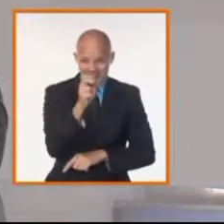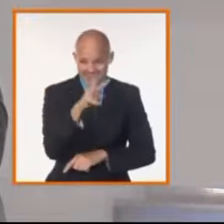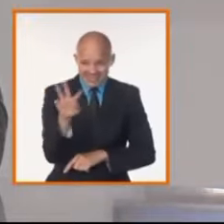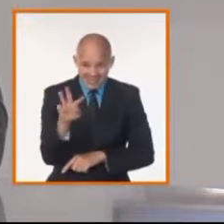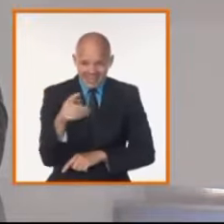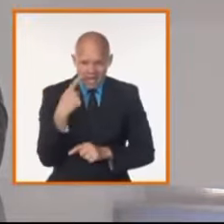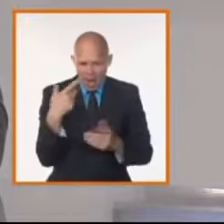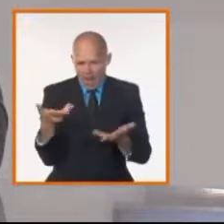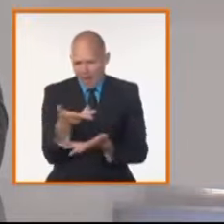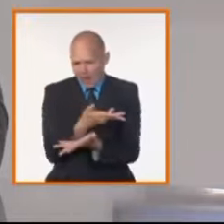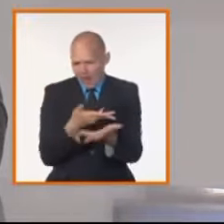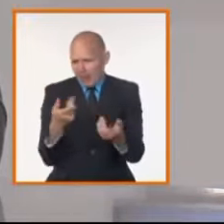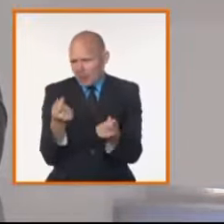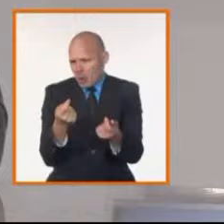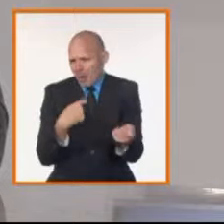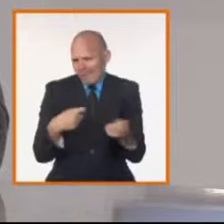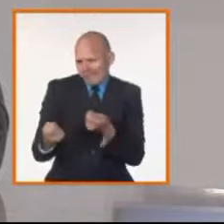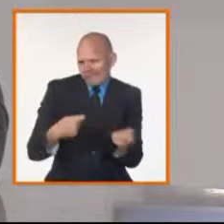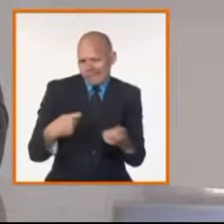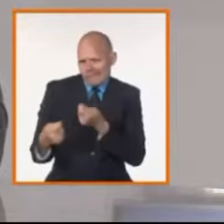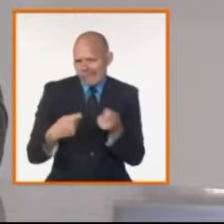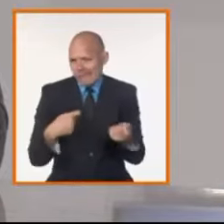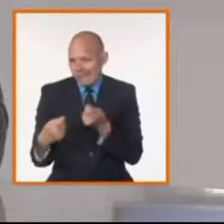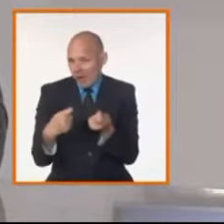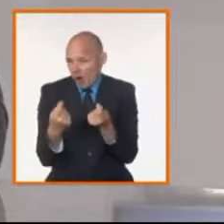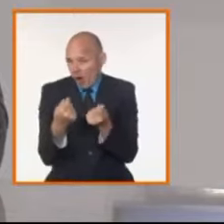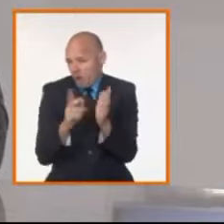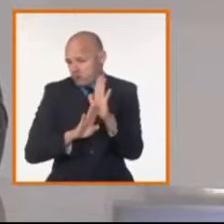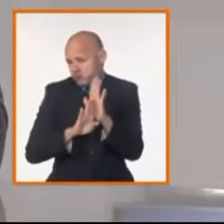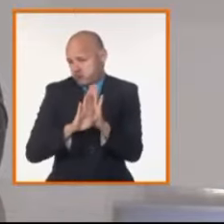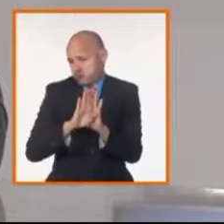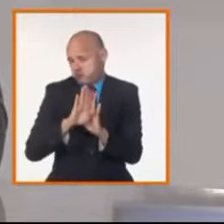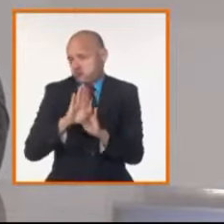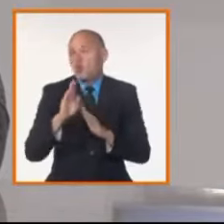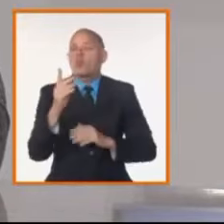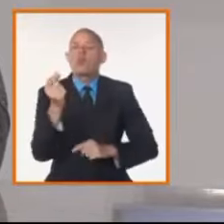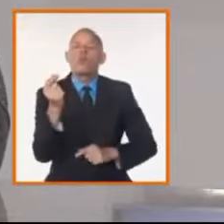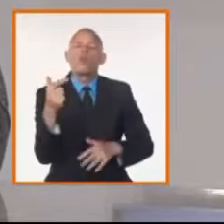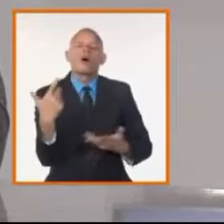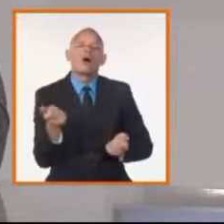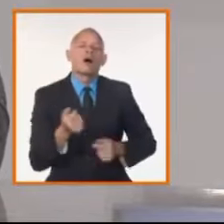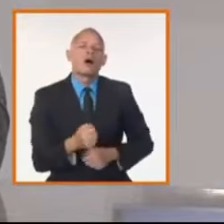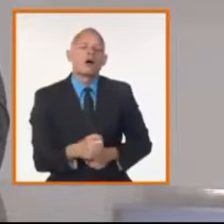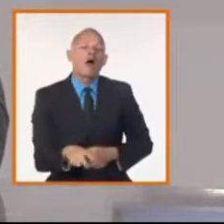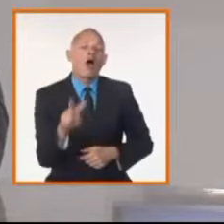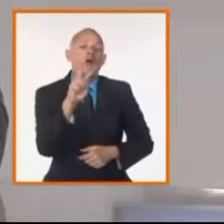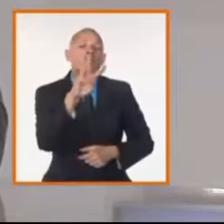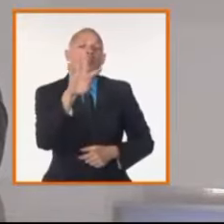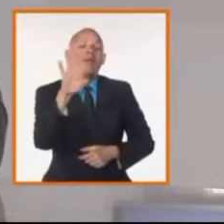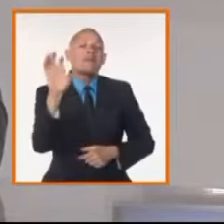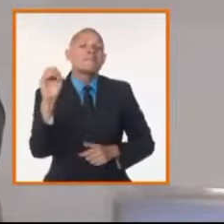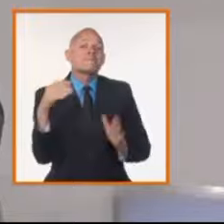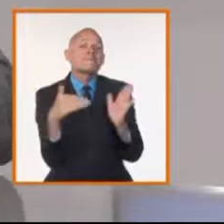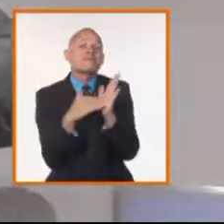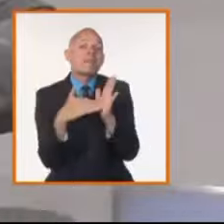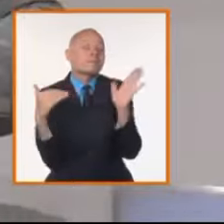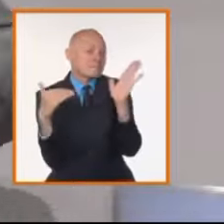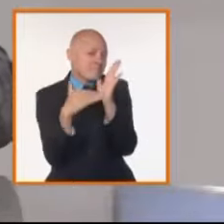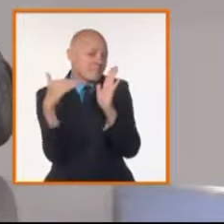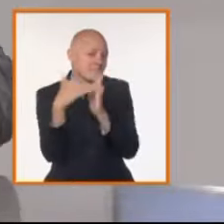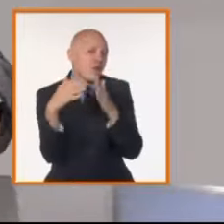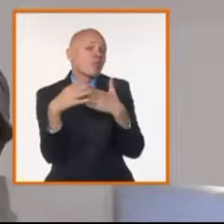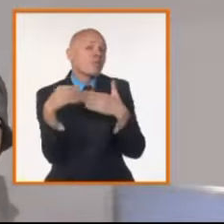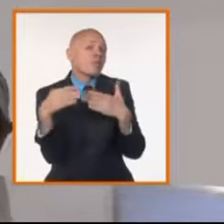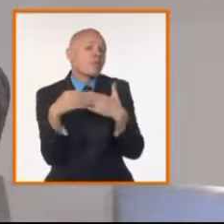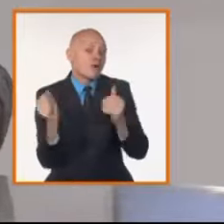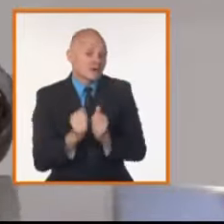hablando Ya de más de 240,000 millones de dólares ese dinero yo creo que no existen físico eh en este momento Pero